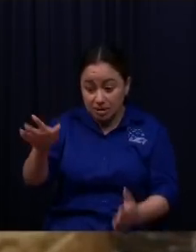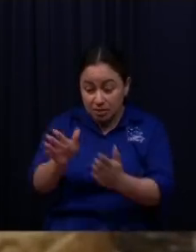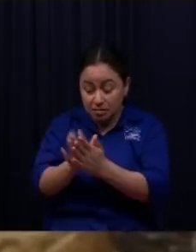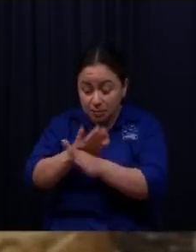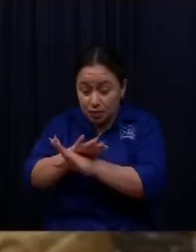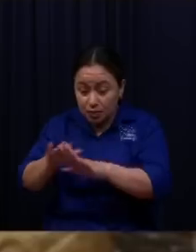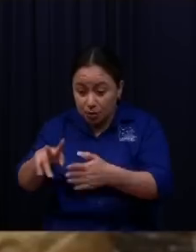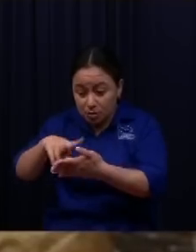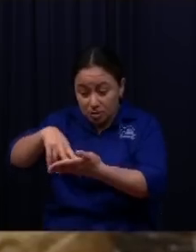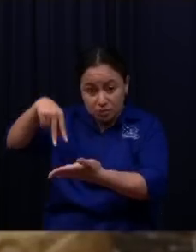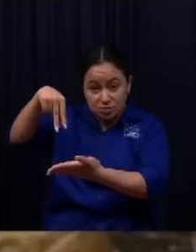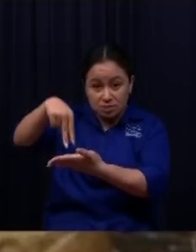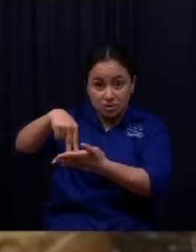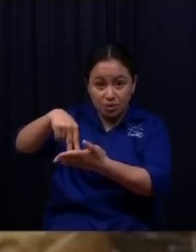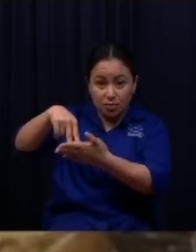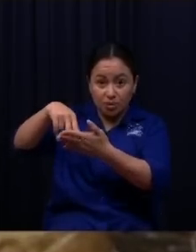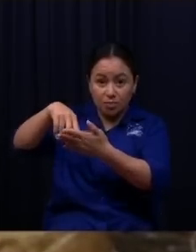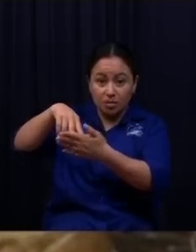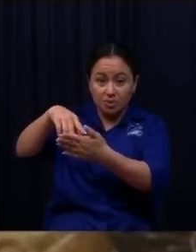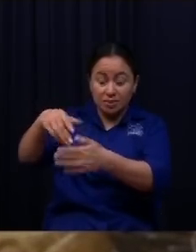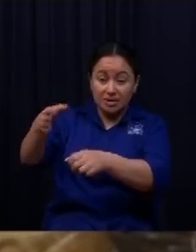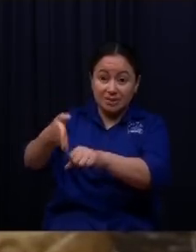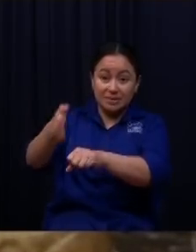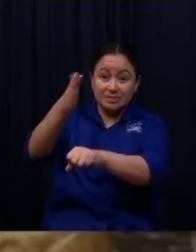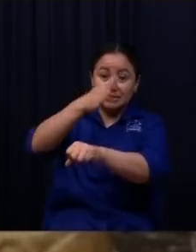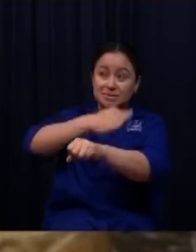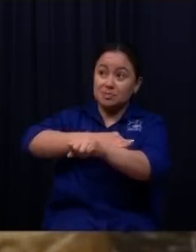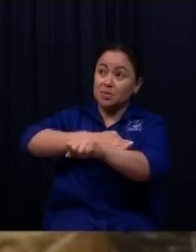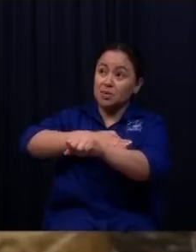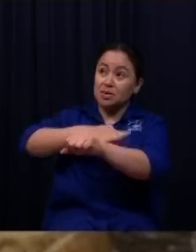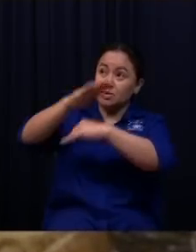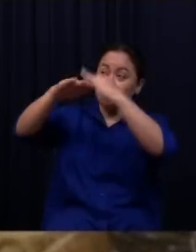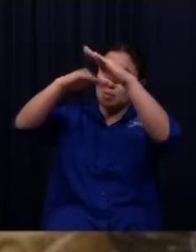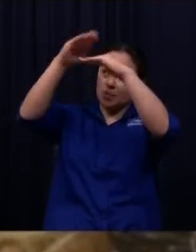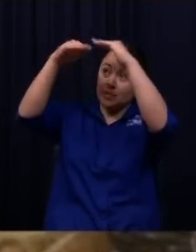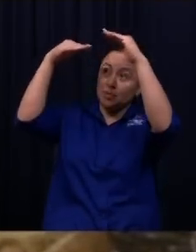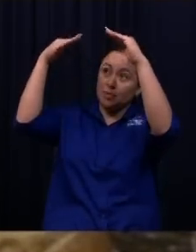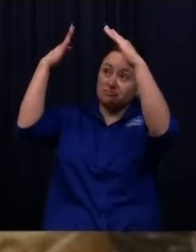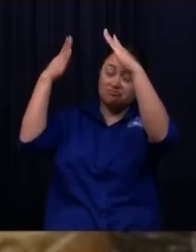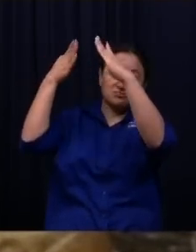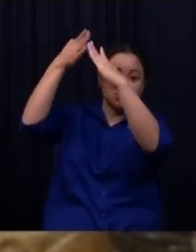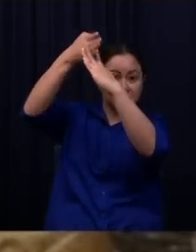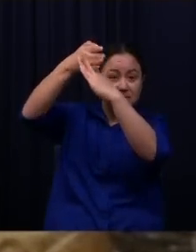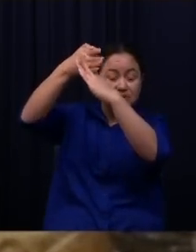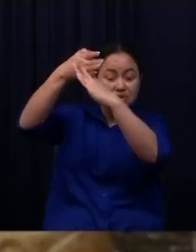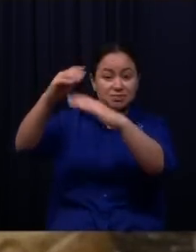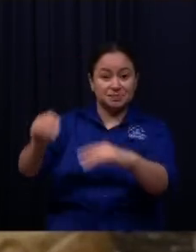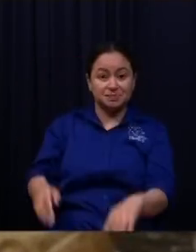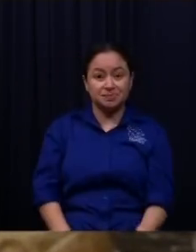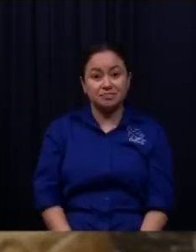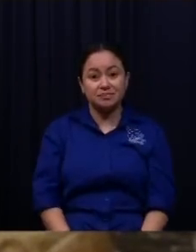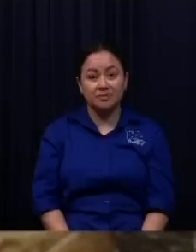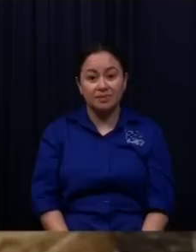Eso es lo que tenemos. Cuando yo estoy con este altar, cuando voy a comer el pan,